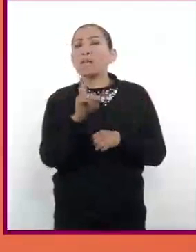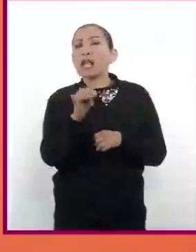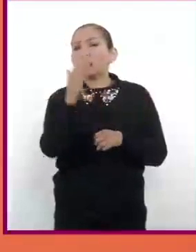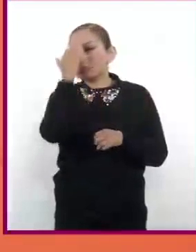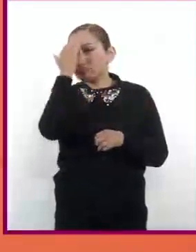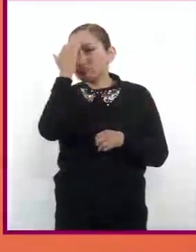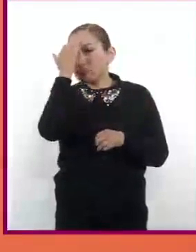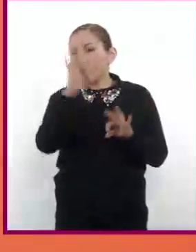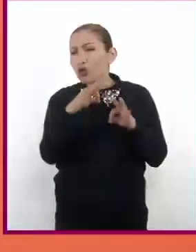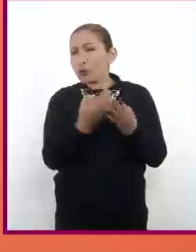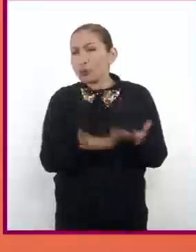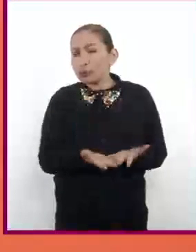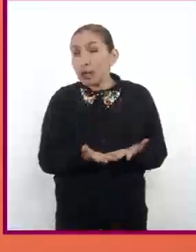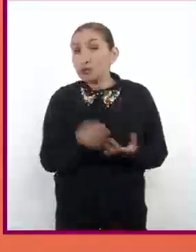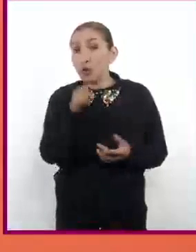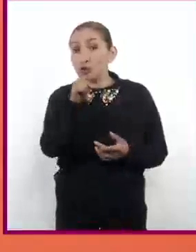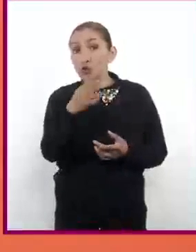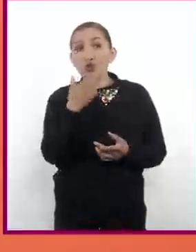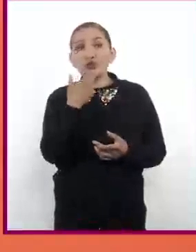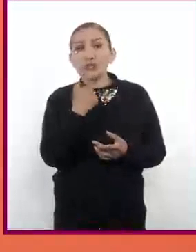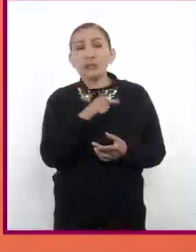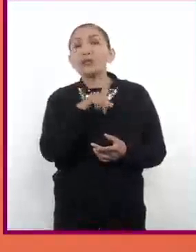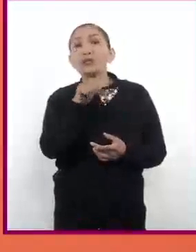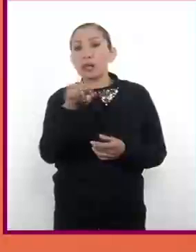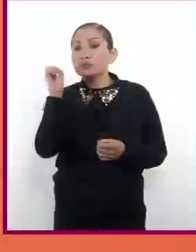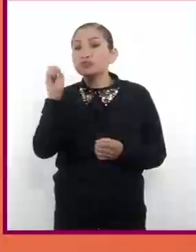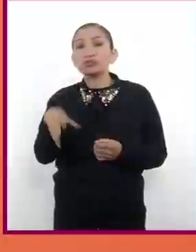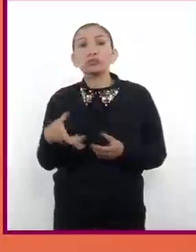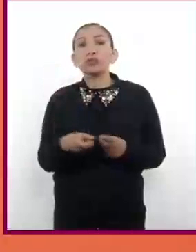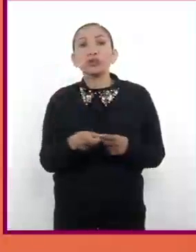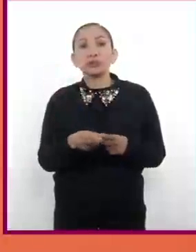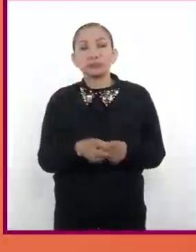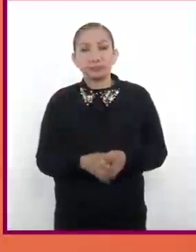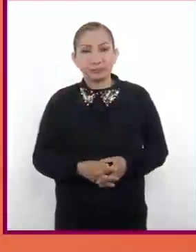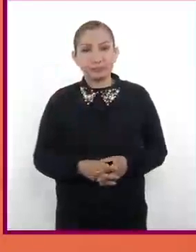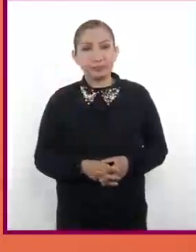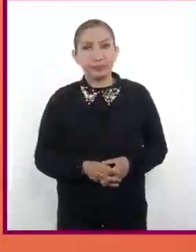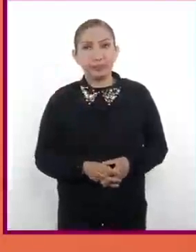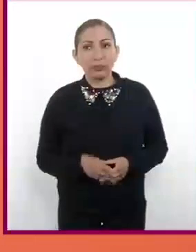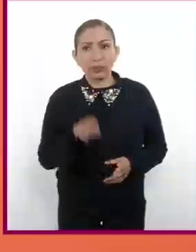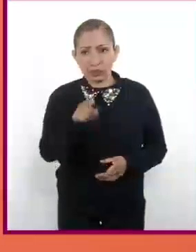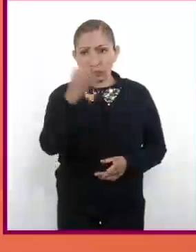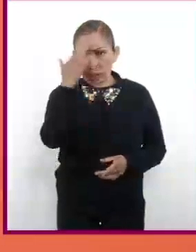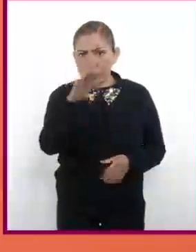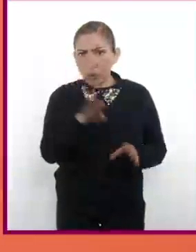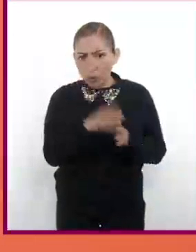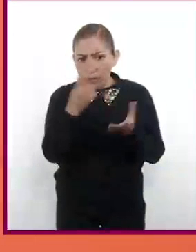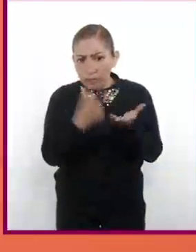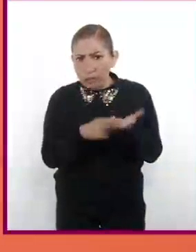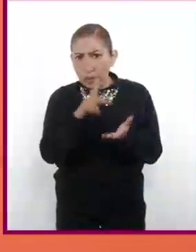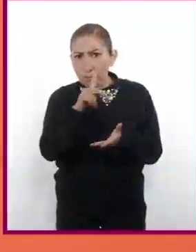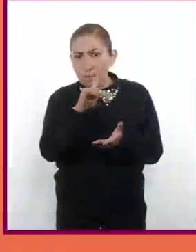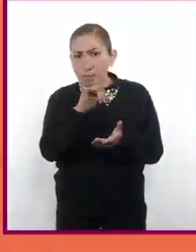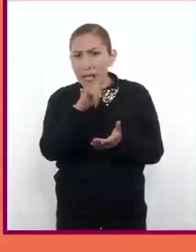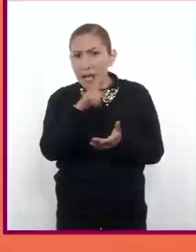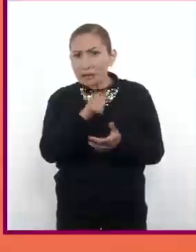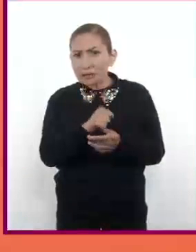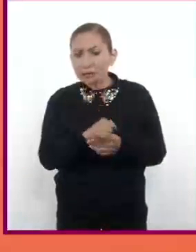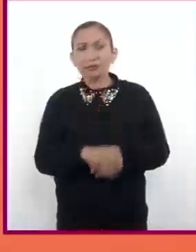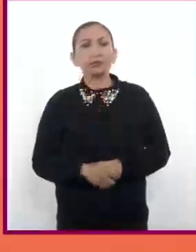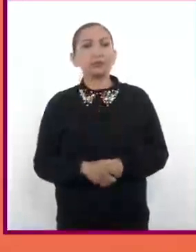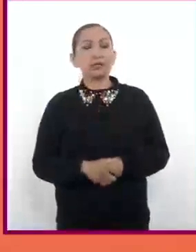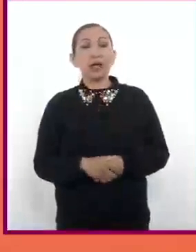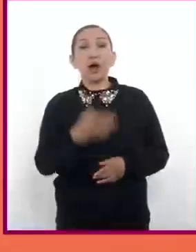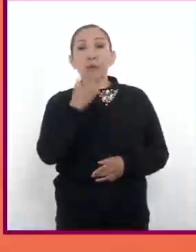conocen? Cuando ya no funcionan, ¿cómo las desechan? ¿Saben cómo funcionan las pilas?